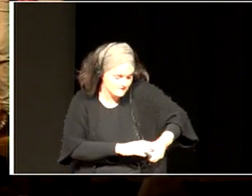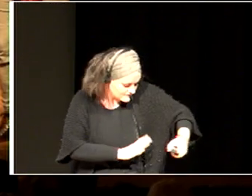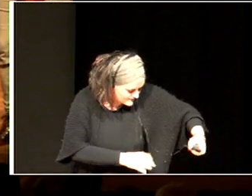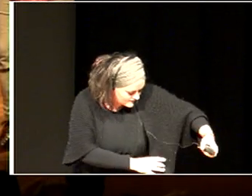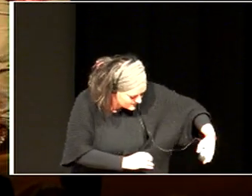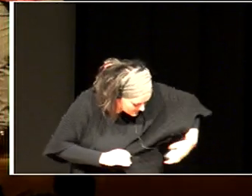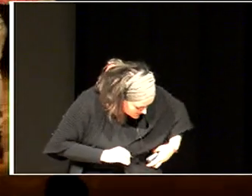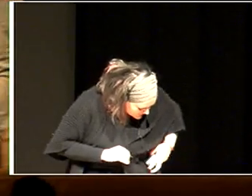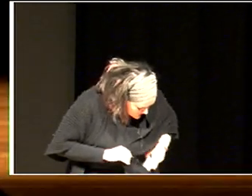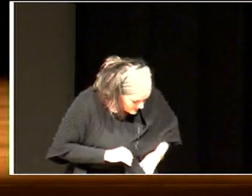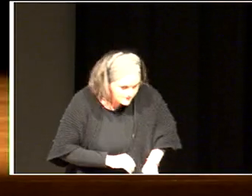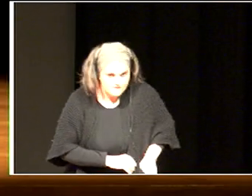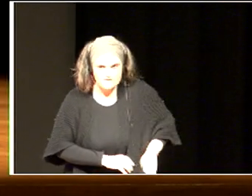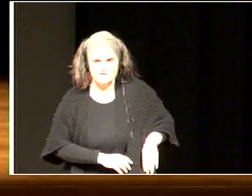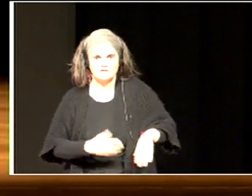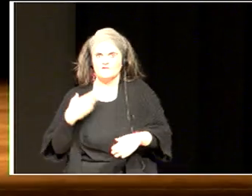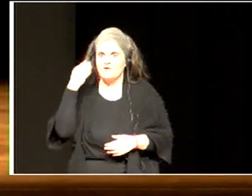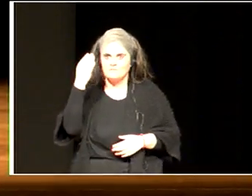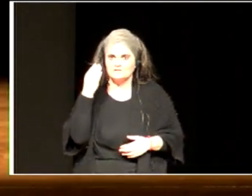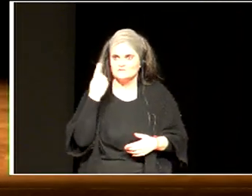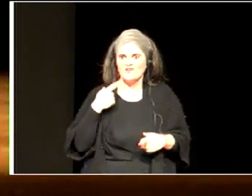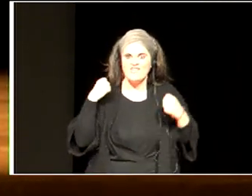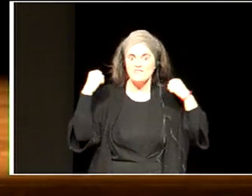y pienso que poco les cubre